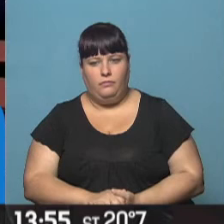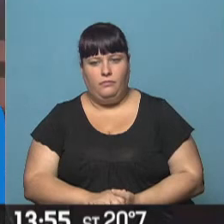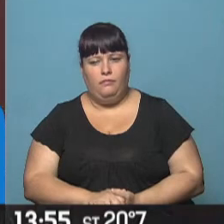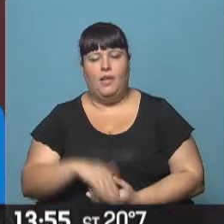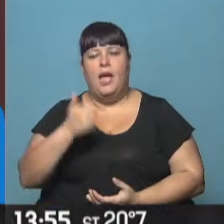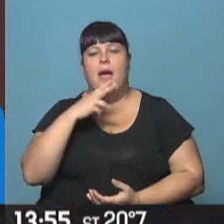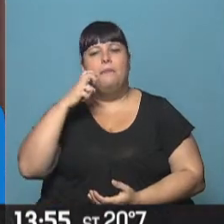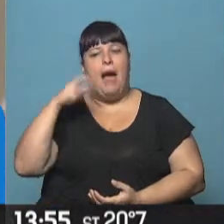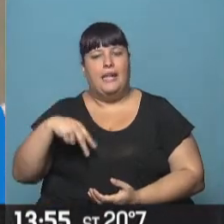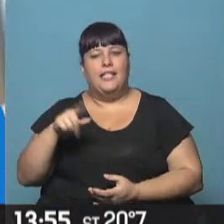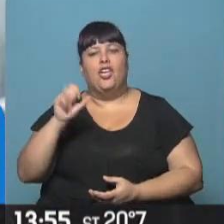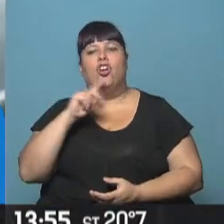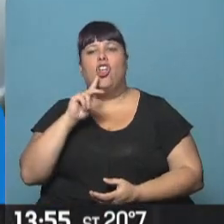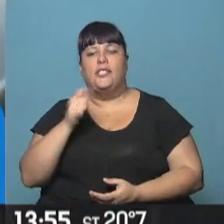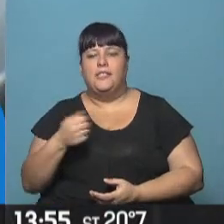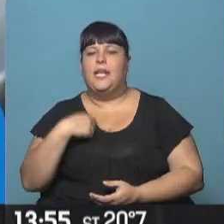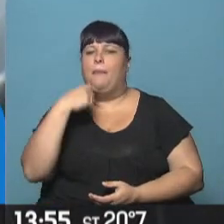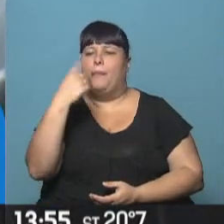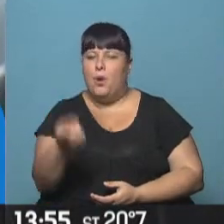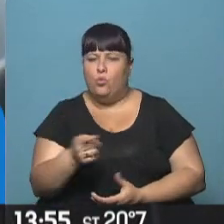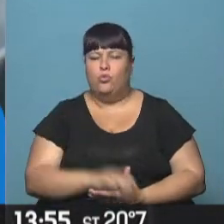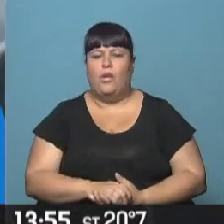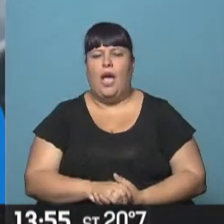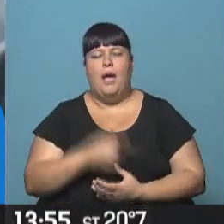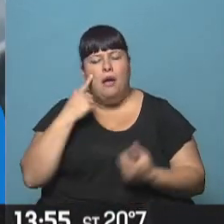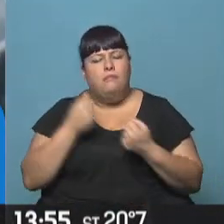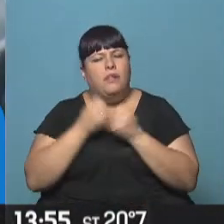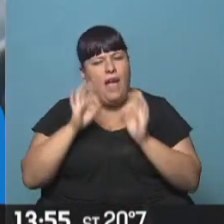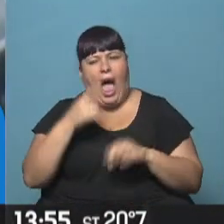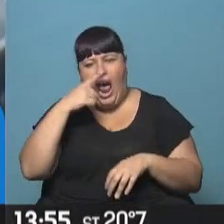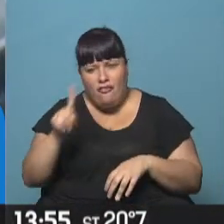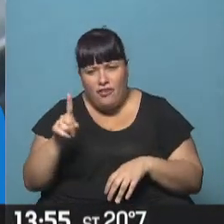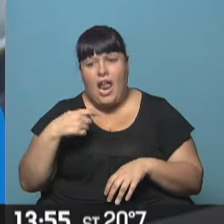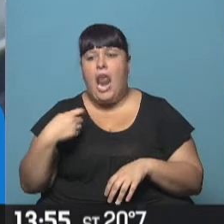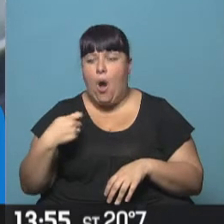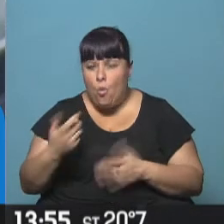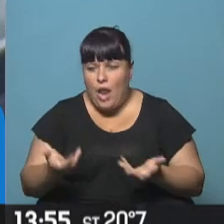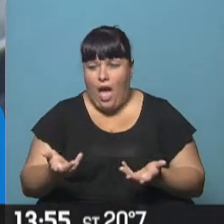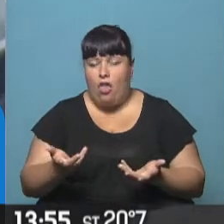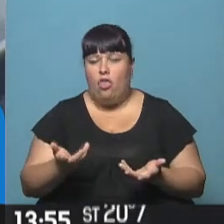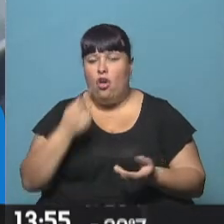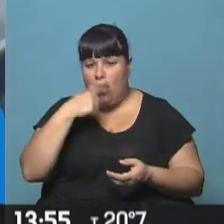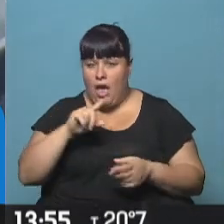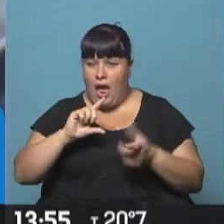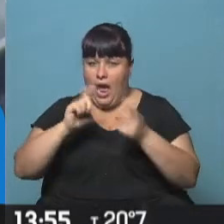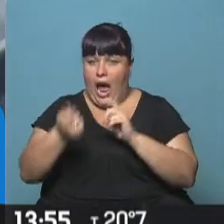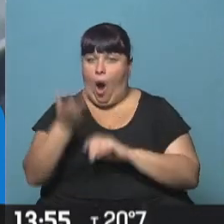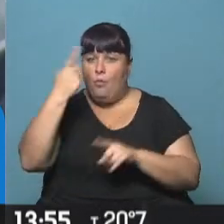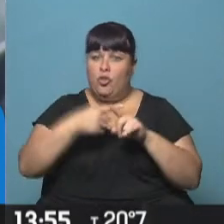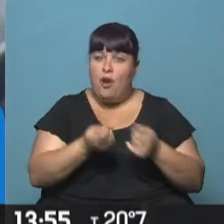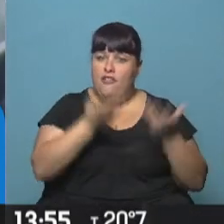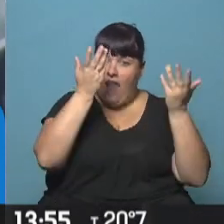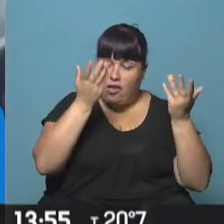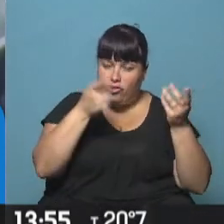Martín Torino, para El Cronista. Quería preguntar, para chequear, finalmente las jubilaciones se actualizan por